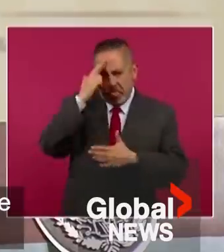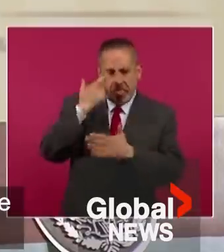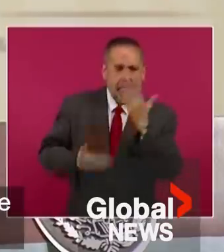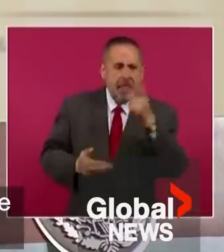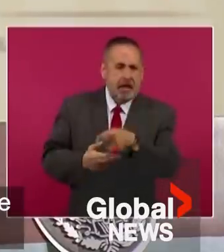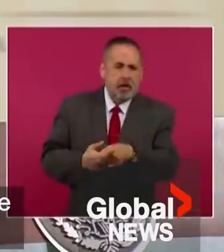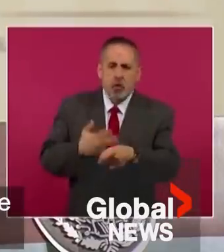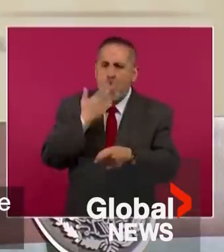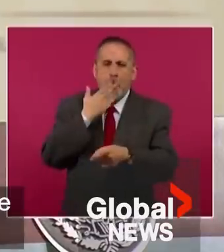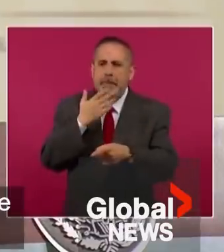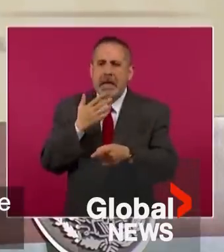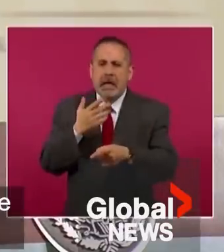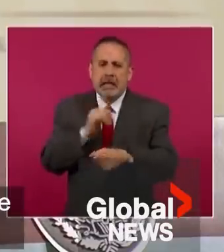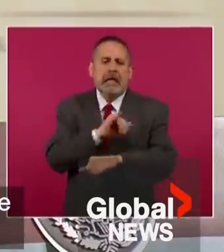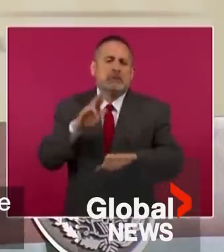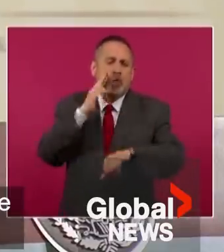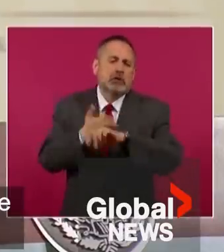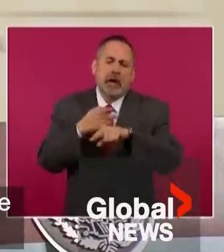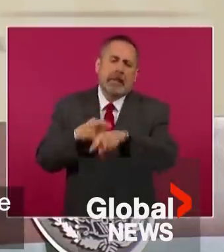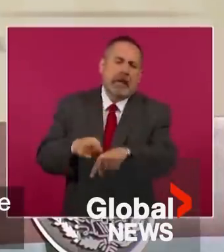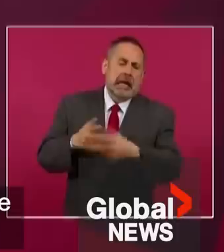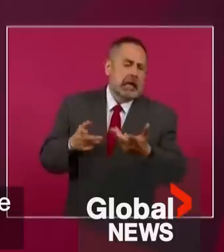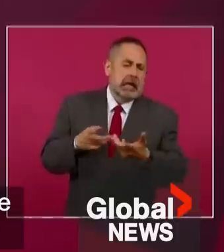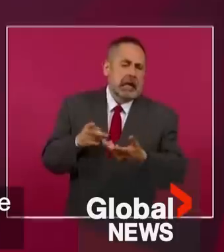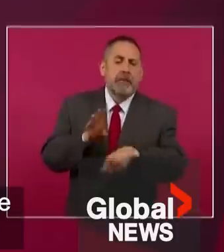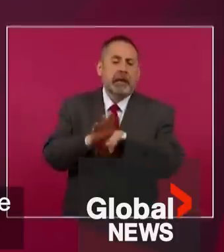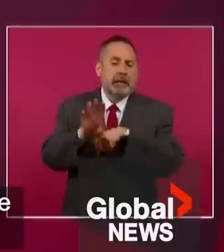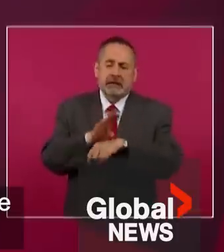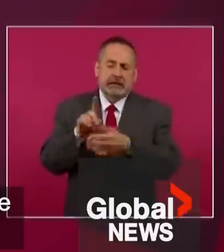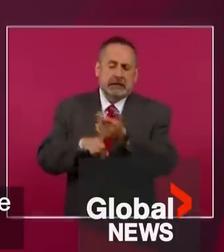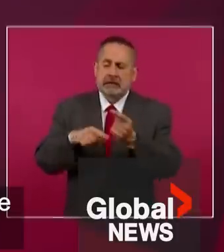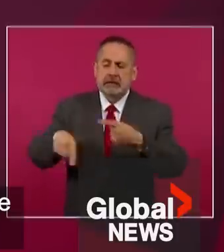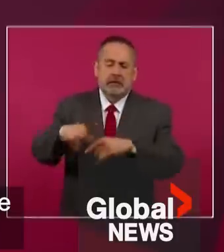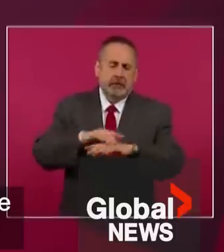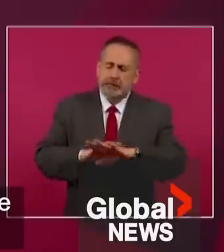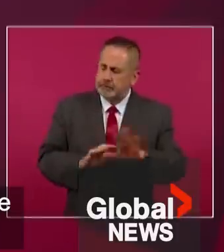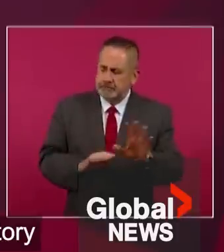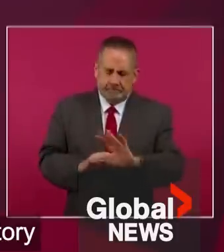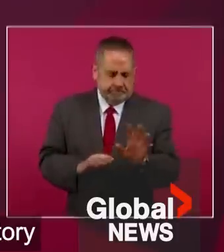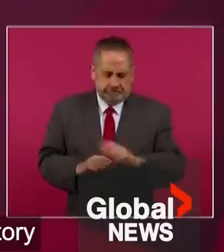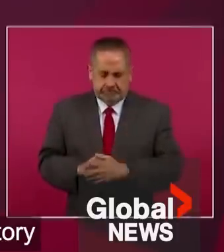irresponsable, antidemocrática en Brasil y a favor